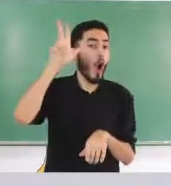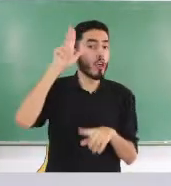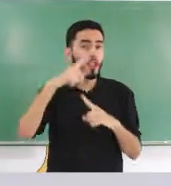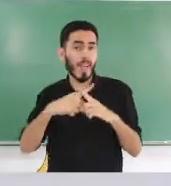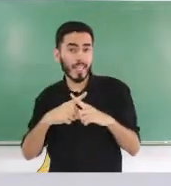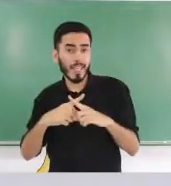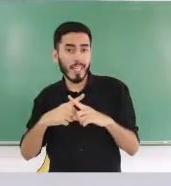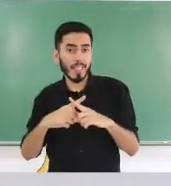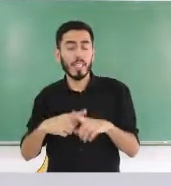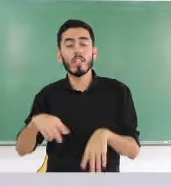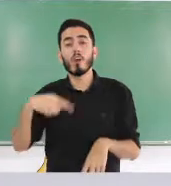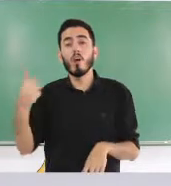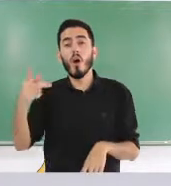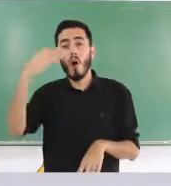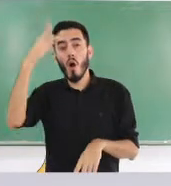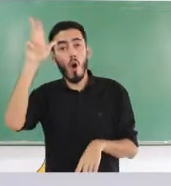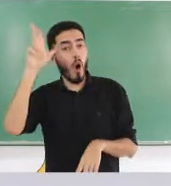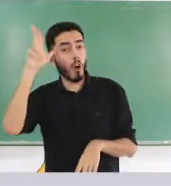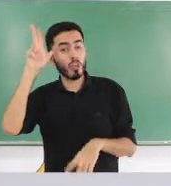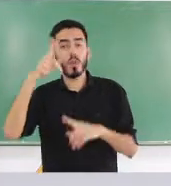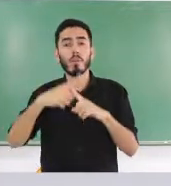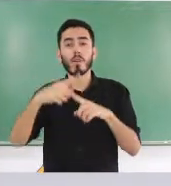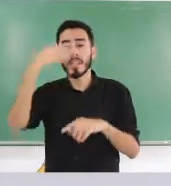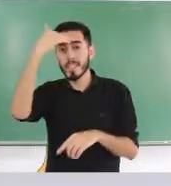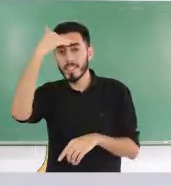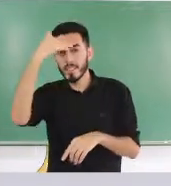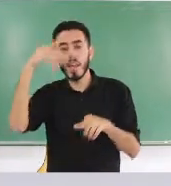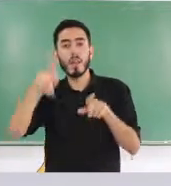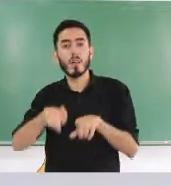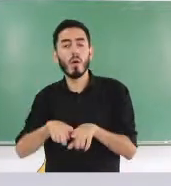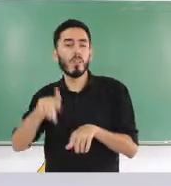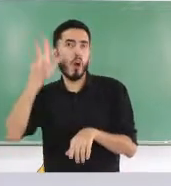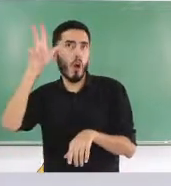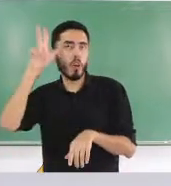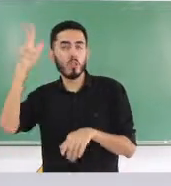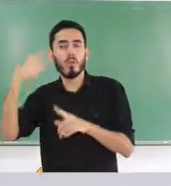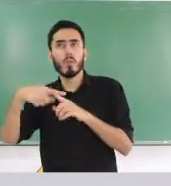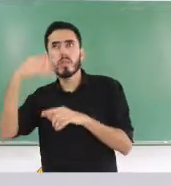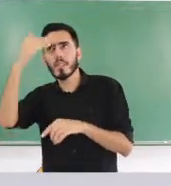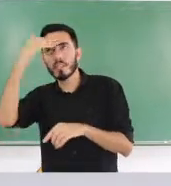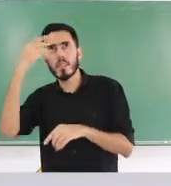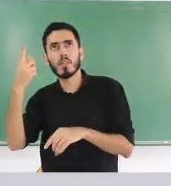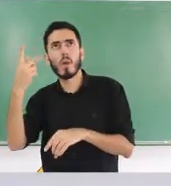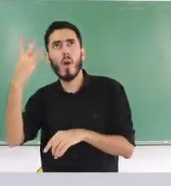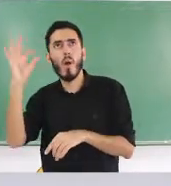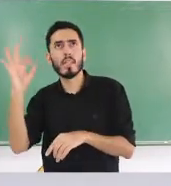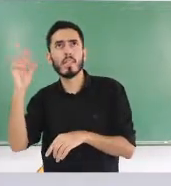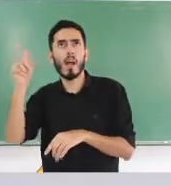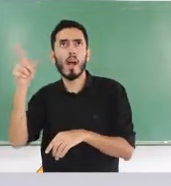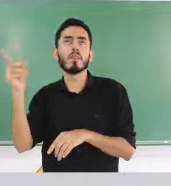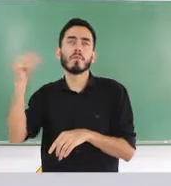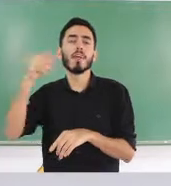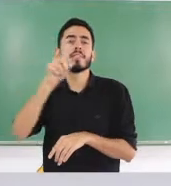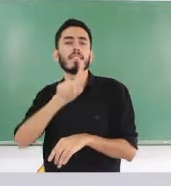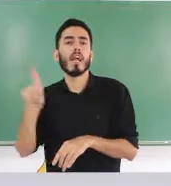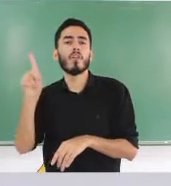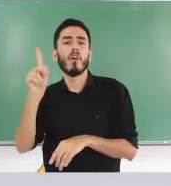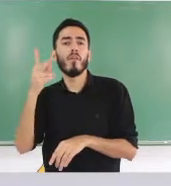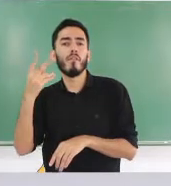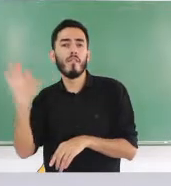8 por 15 me quedaría 8 por 5, 40 y 120.